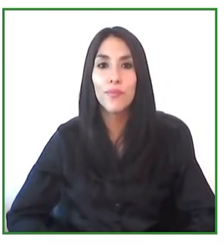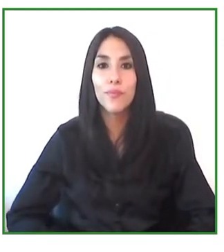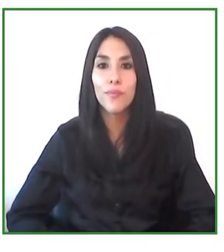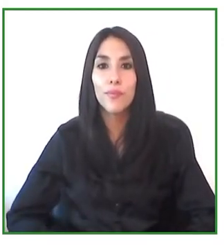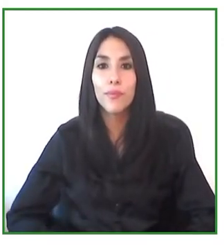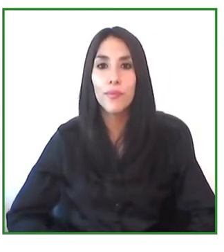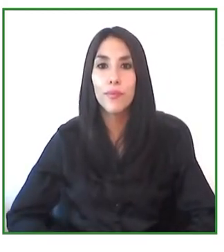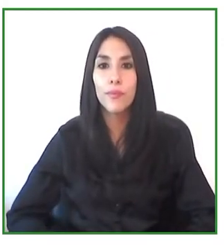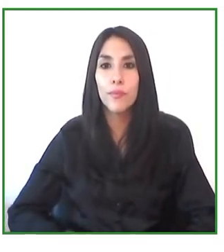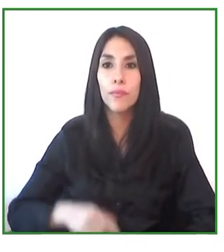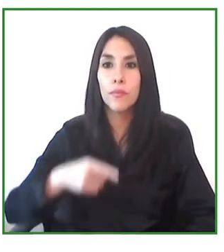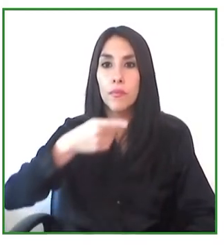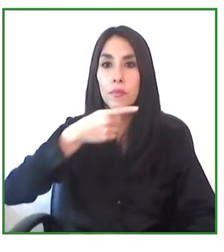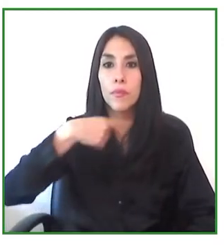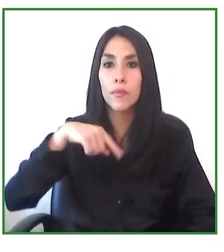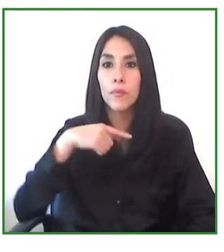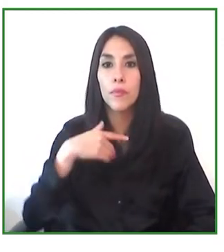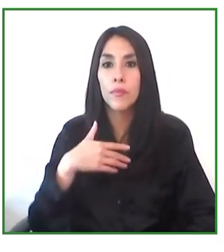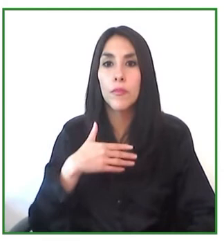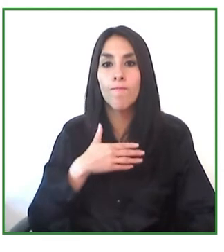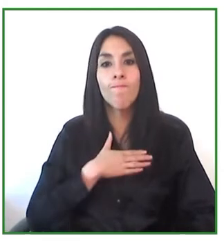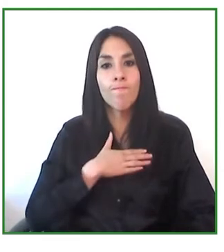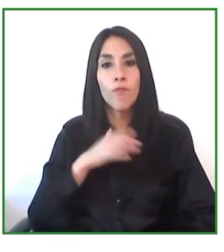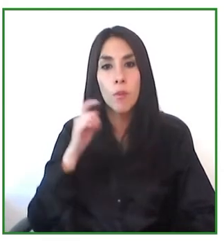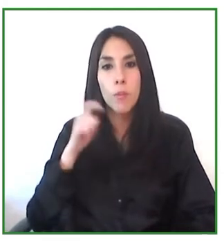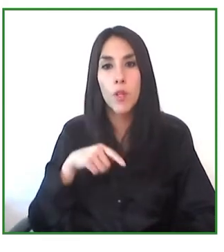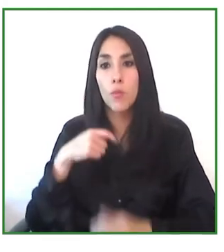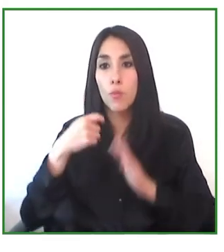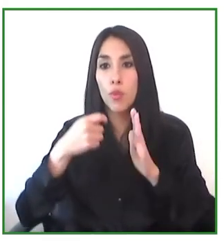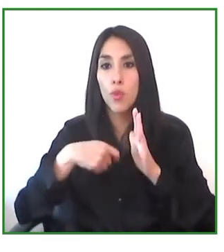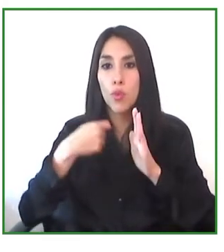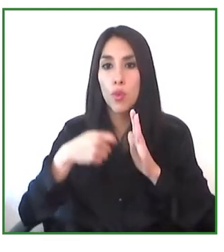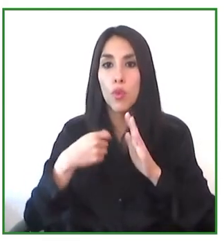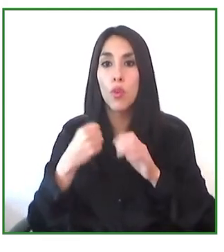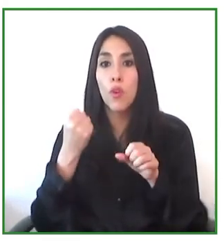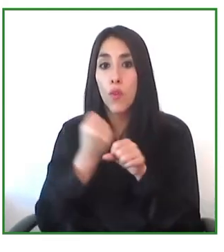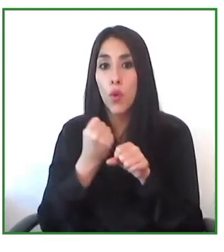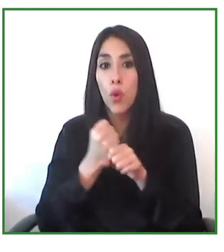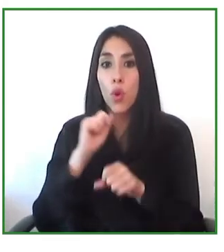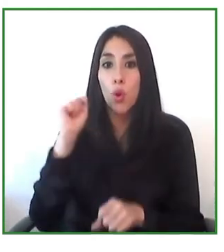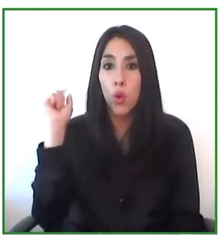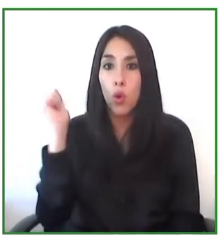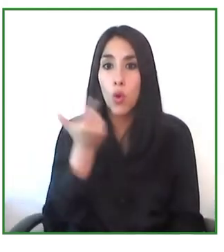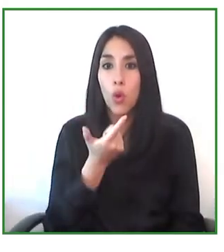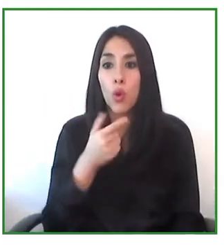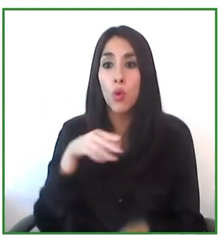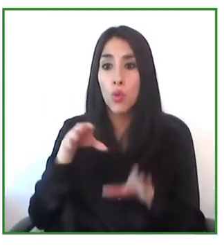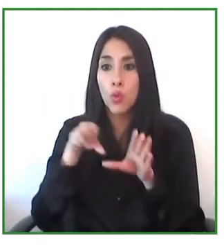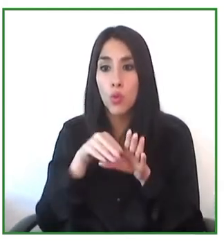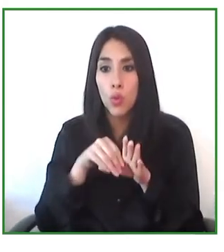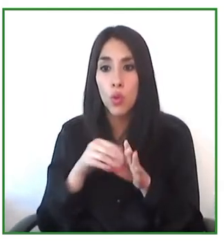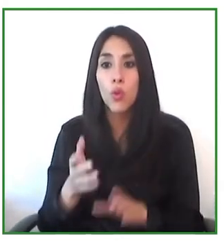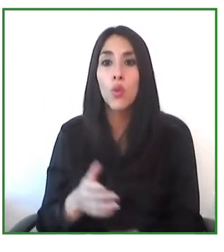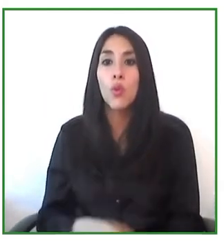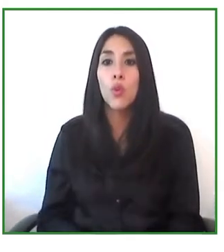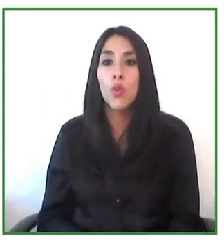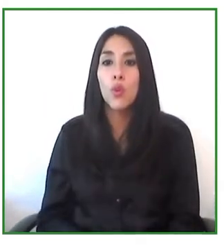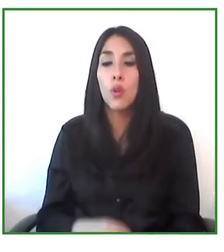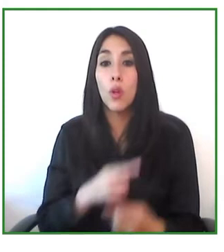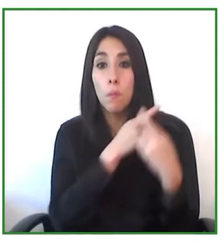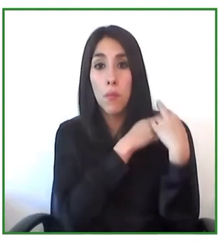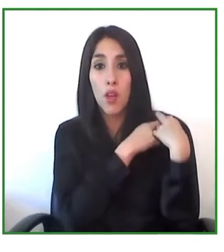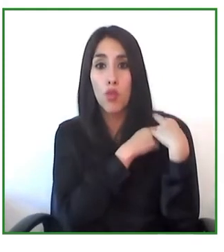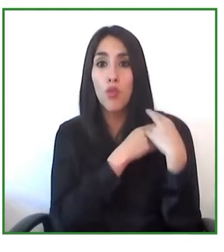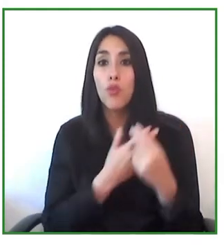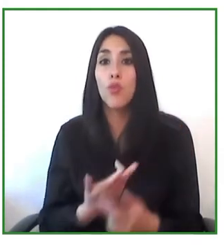todo, es tarea de todos y la inclusión también es tarea de todos. Preguntémosle ahora a Guilherme, ¿cómo sueña él esta replicabilidad, esta